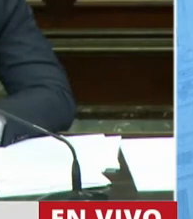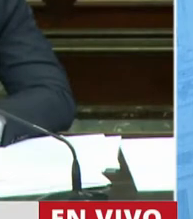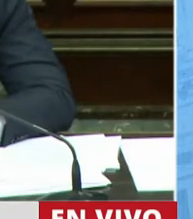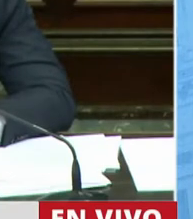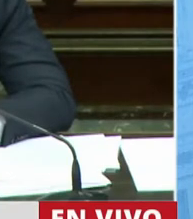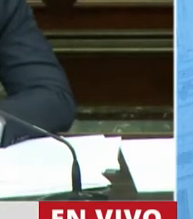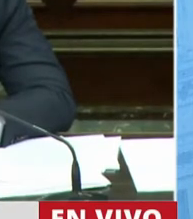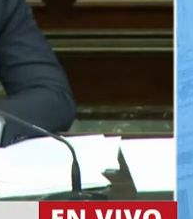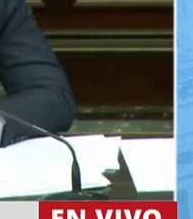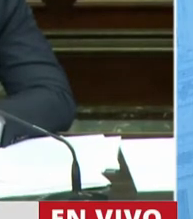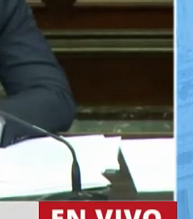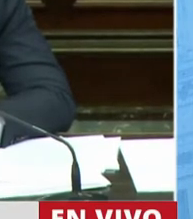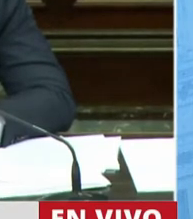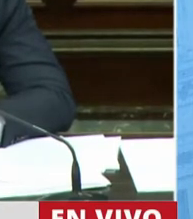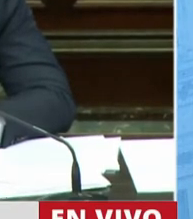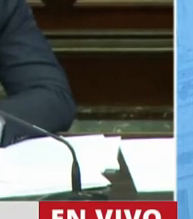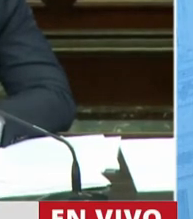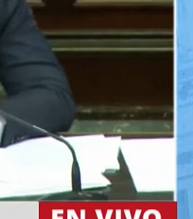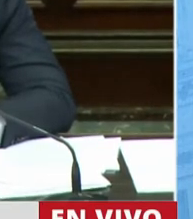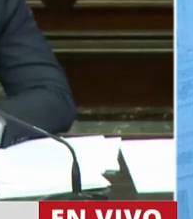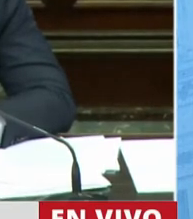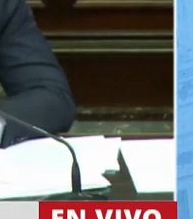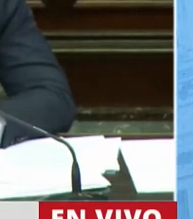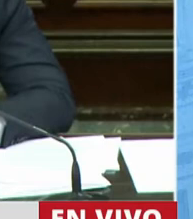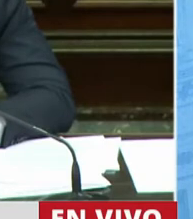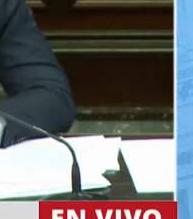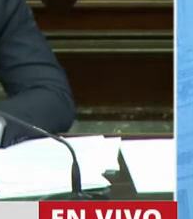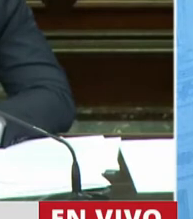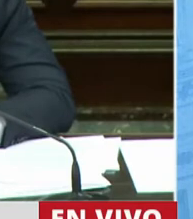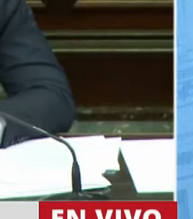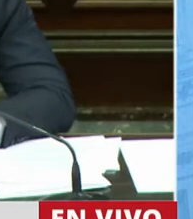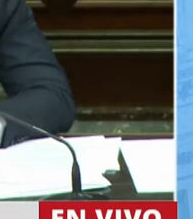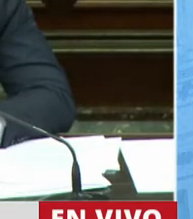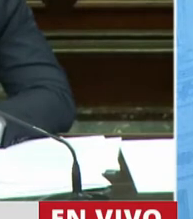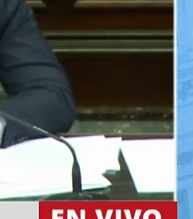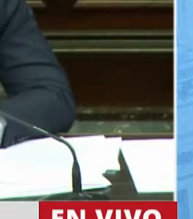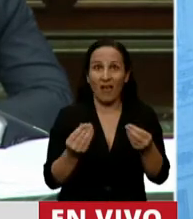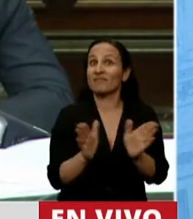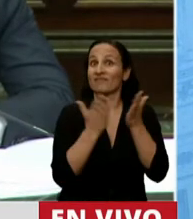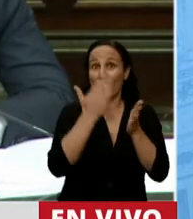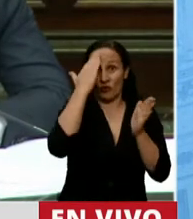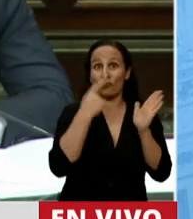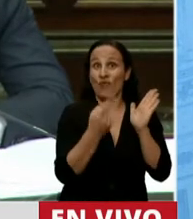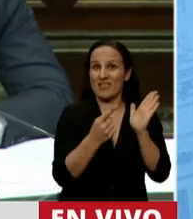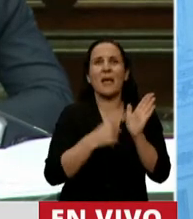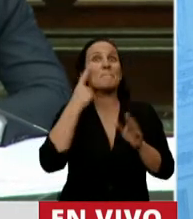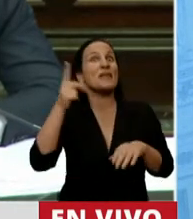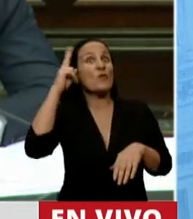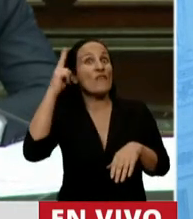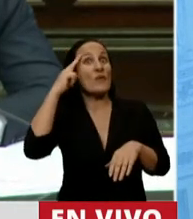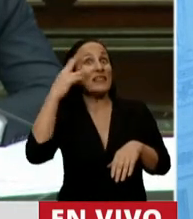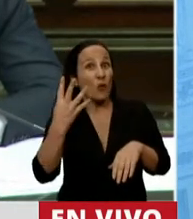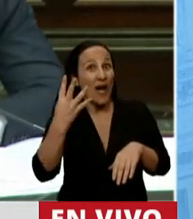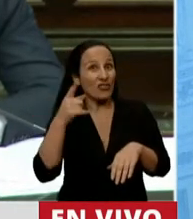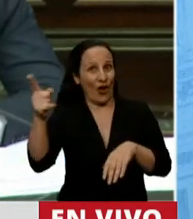para hacer la rendición de cuentas que nuestra Constitución establece, y no la establece desde el año 1994 cuando se crea la figura